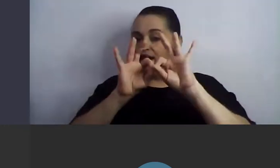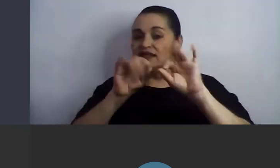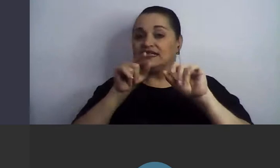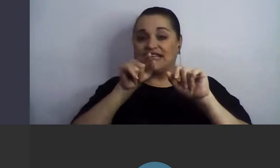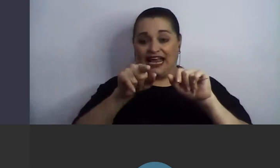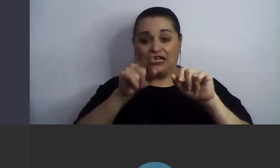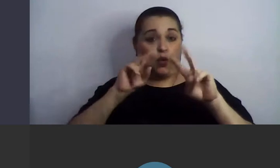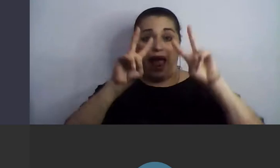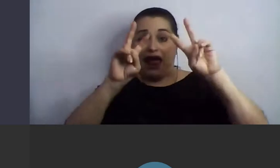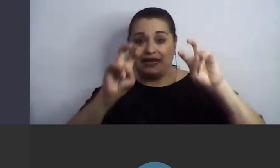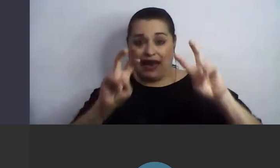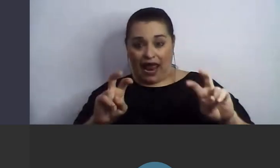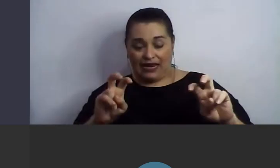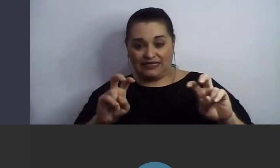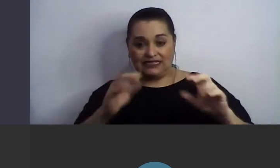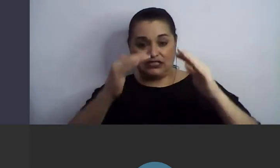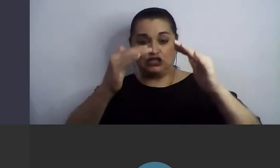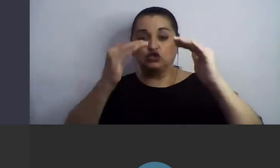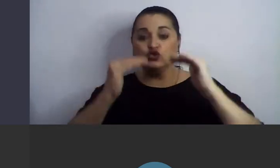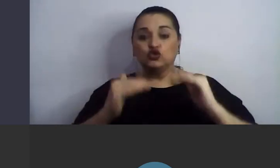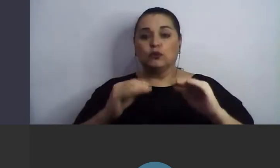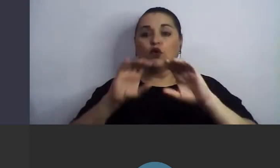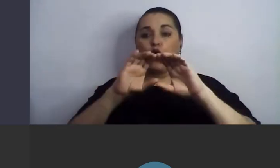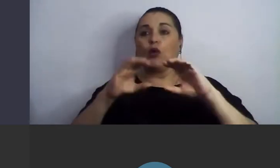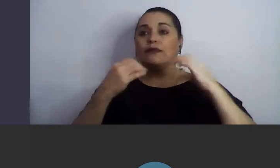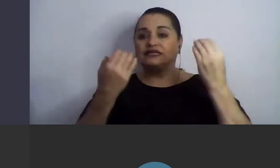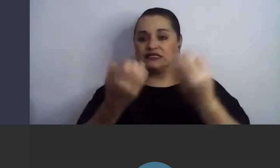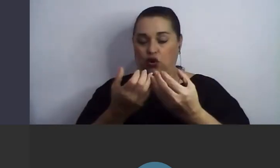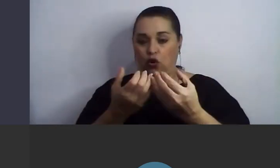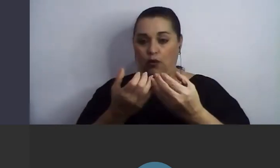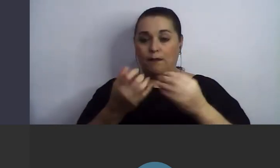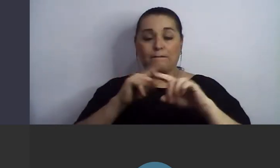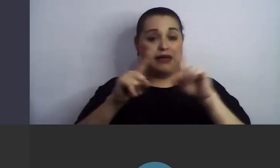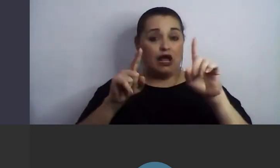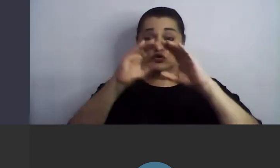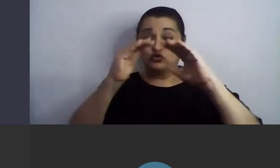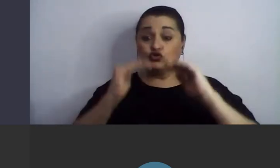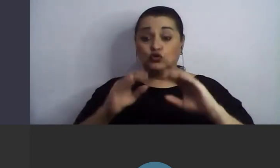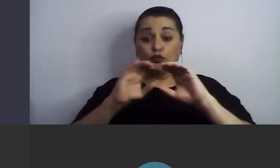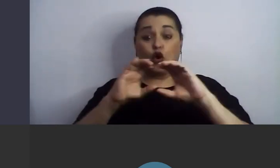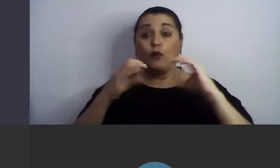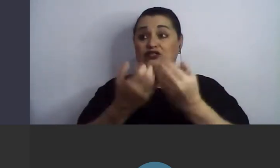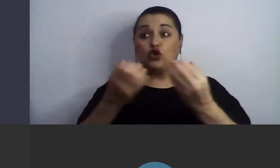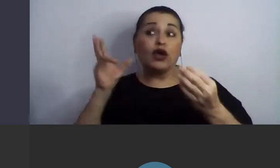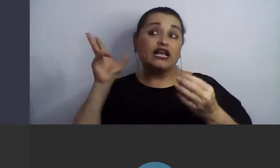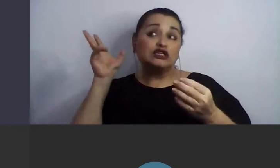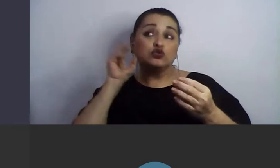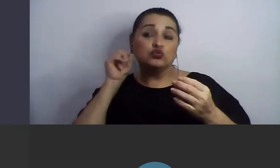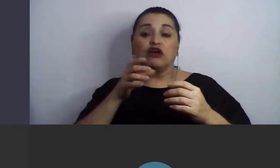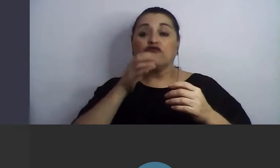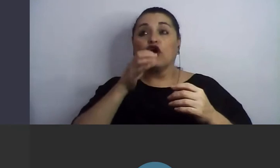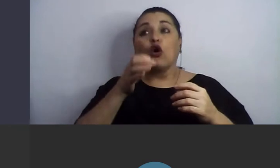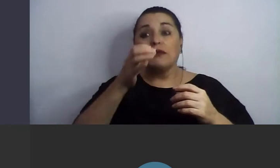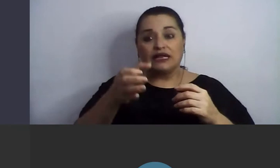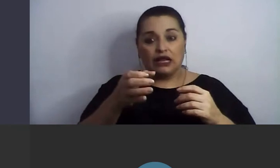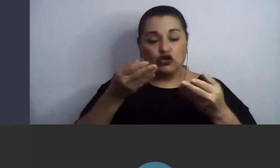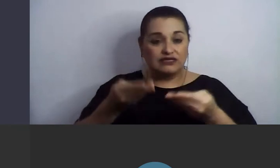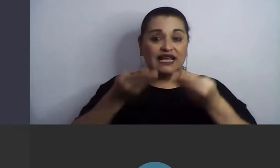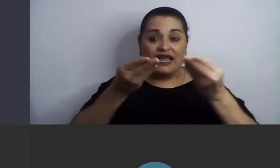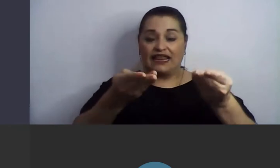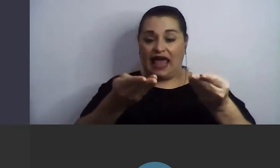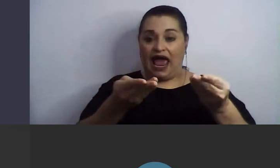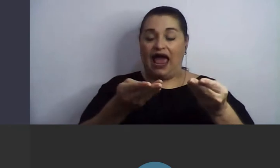un análisis que va a hacer la subcomisión. Sin embargo, la subcomisión perfectamente puede escuchar recomendaciones que emita la entidad permanente de